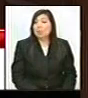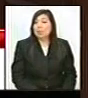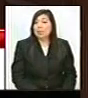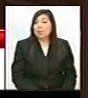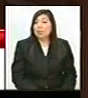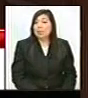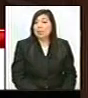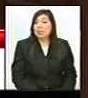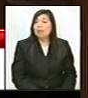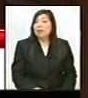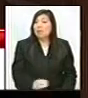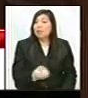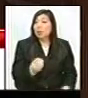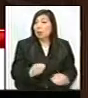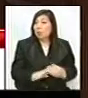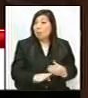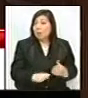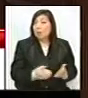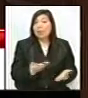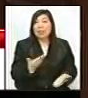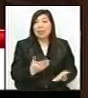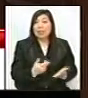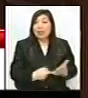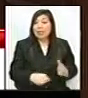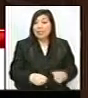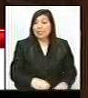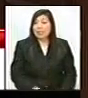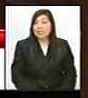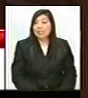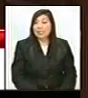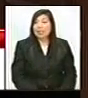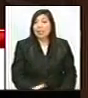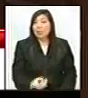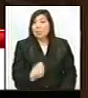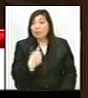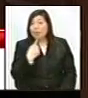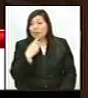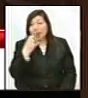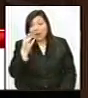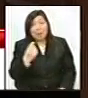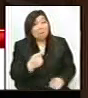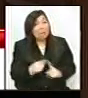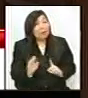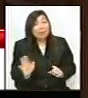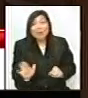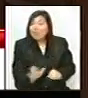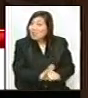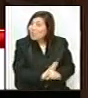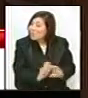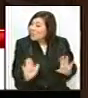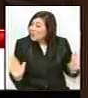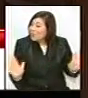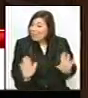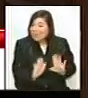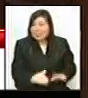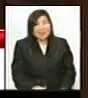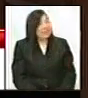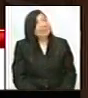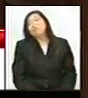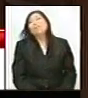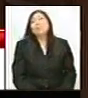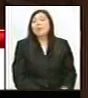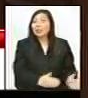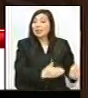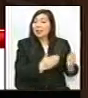de que sirva como base de una decisión. Es como decir, te creo, pero no lo suficiente. Entonces,